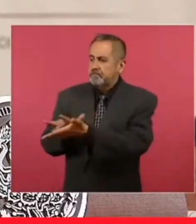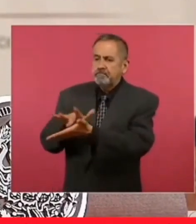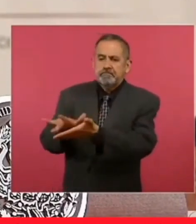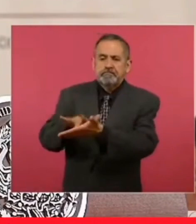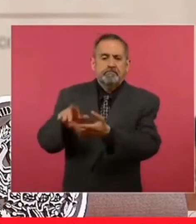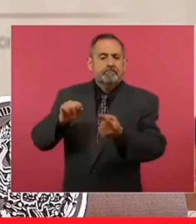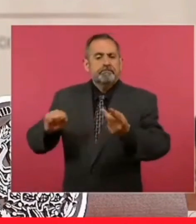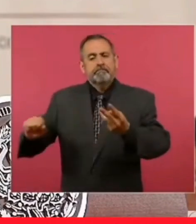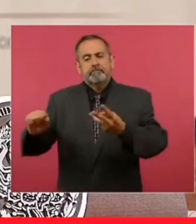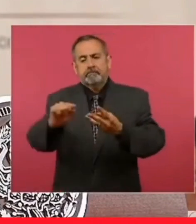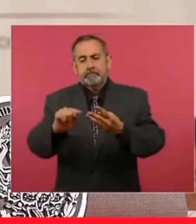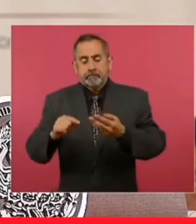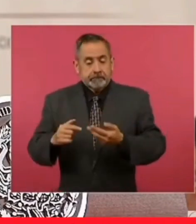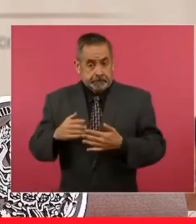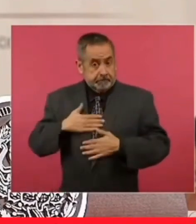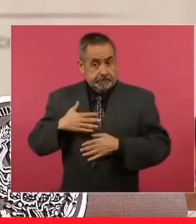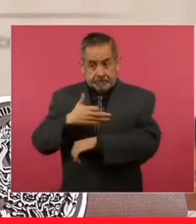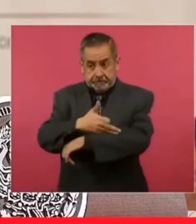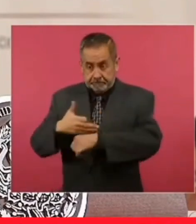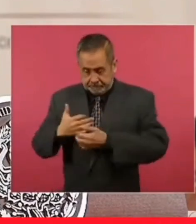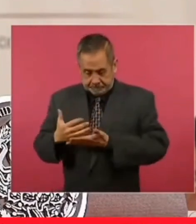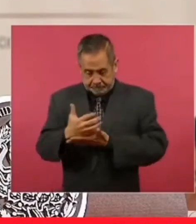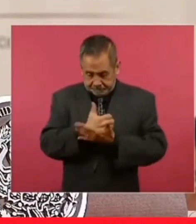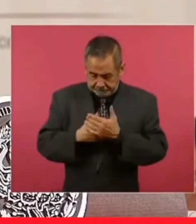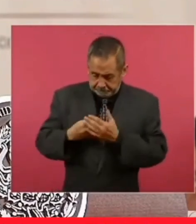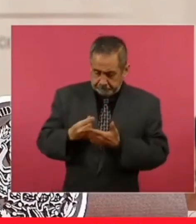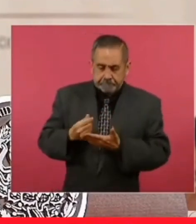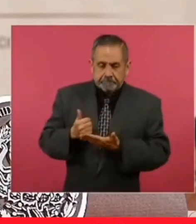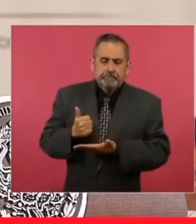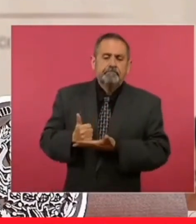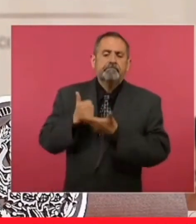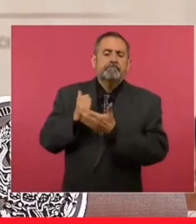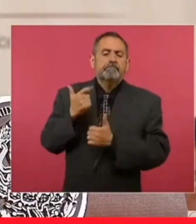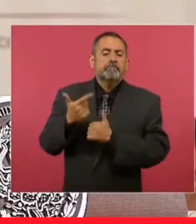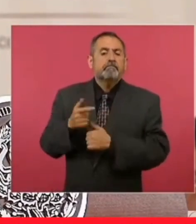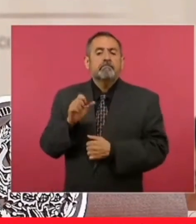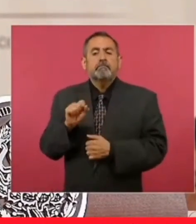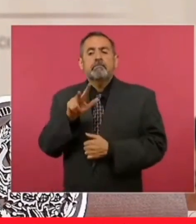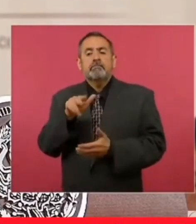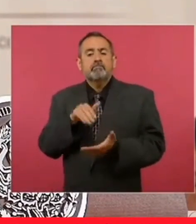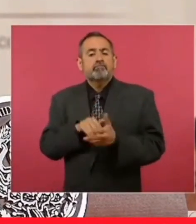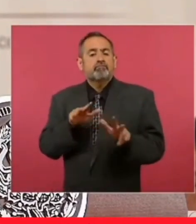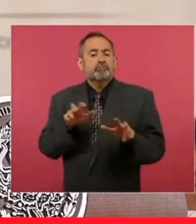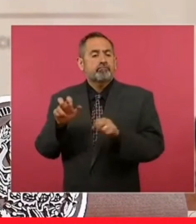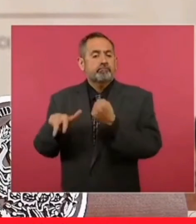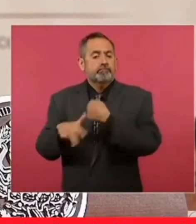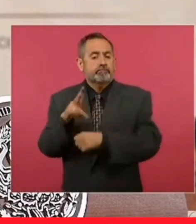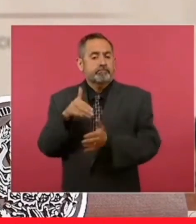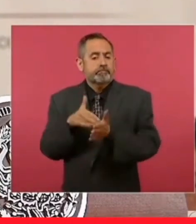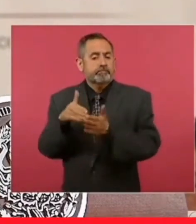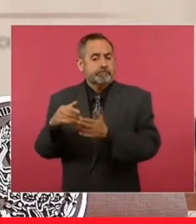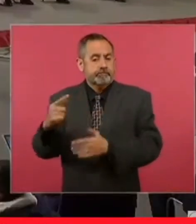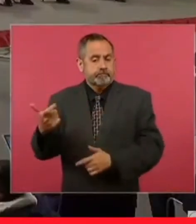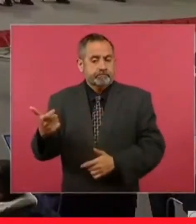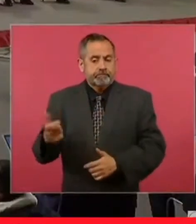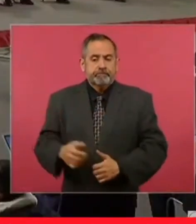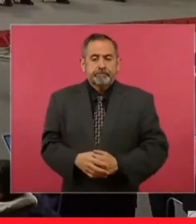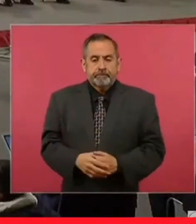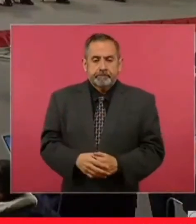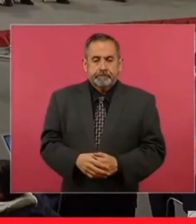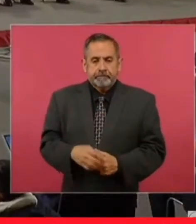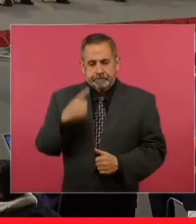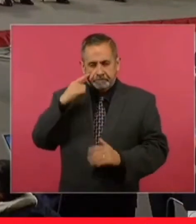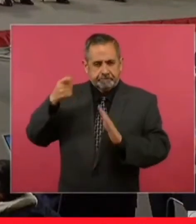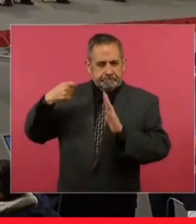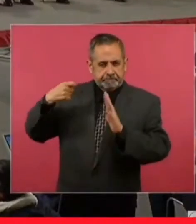coadyuva al ingreso familiar con una inversión de sesenta y ocho mil ochocientos trece millones de pesos. Y